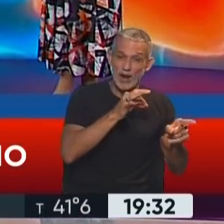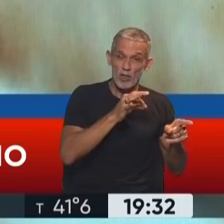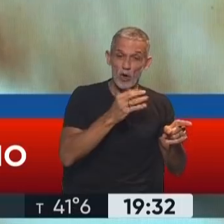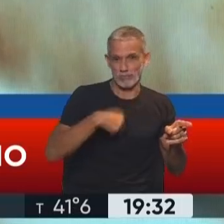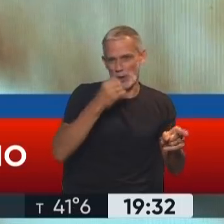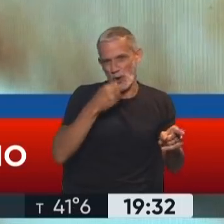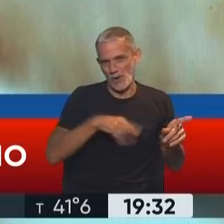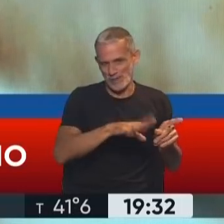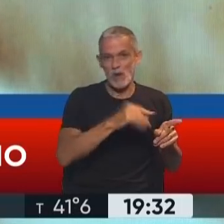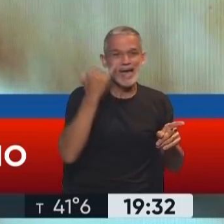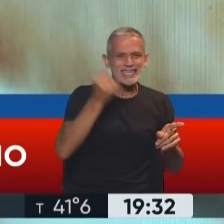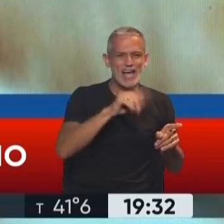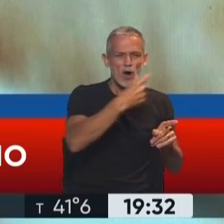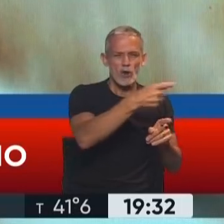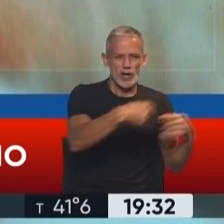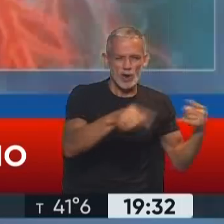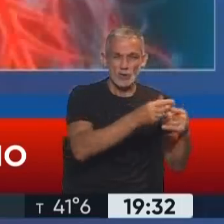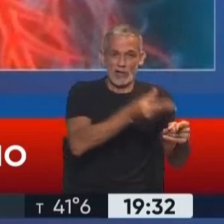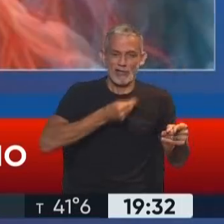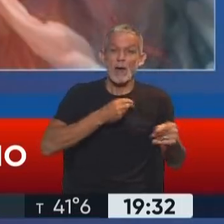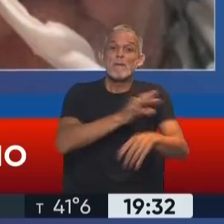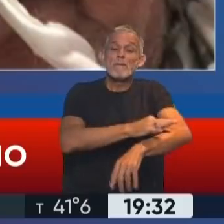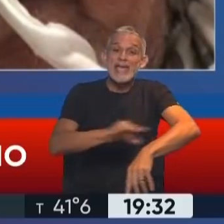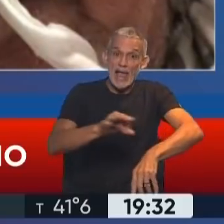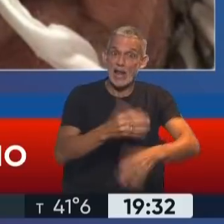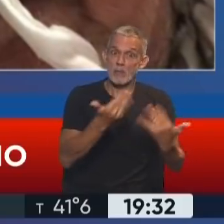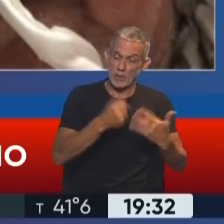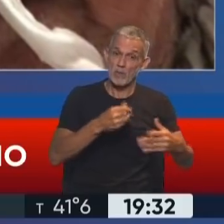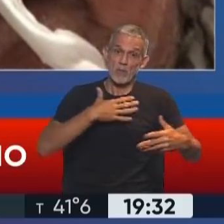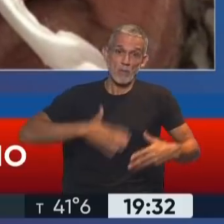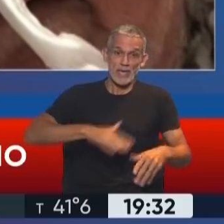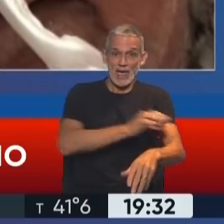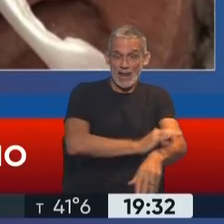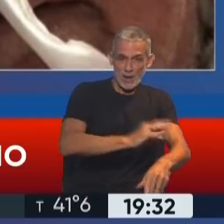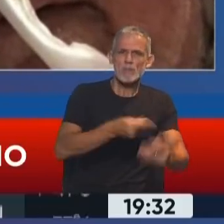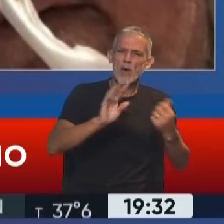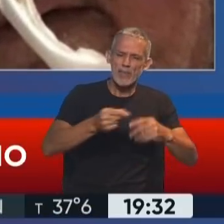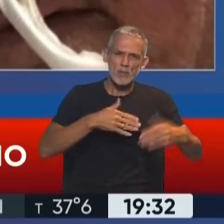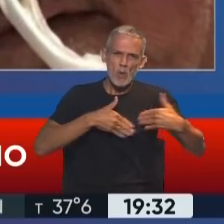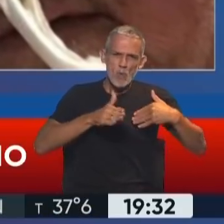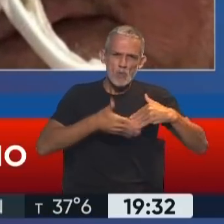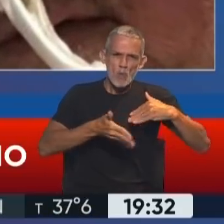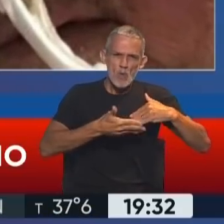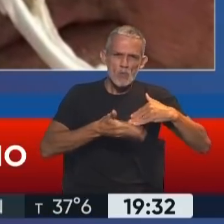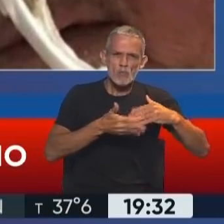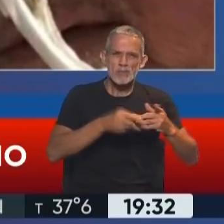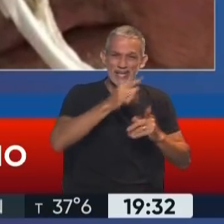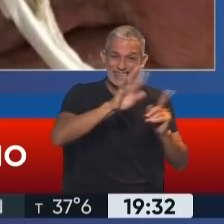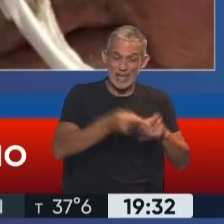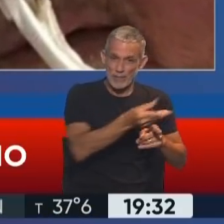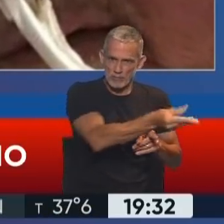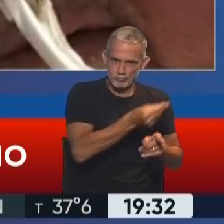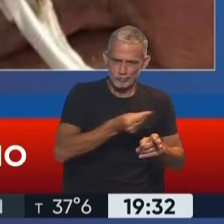comerlo, utilizamos ya otras cosas. Piel de cerdo para trasplantes de piel, válvulas hechos con duramadre de